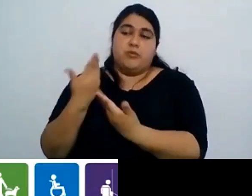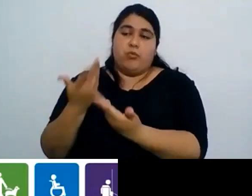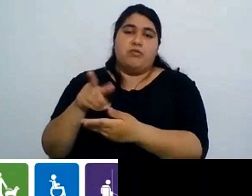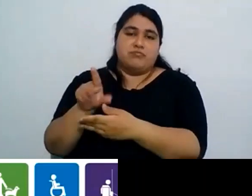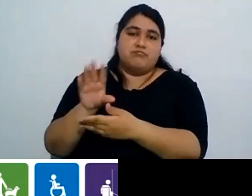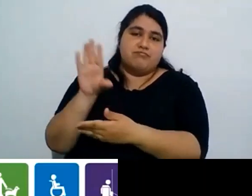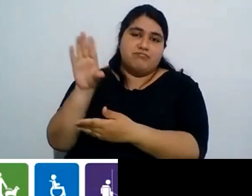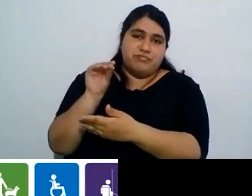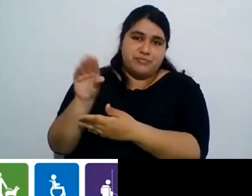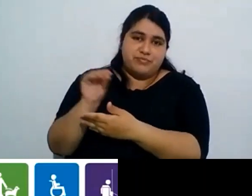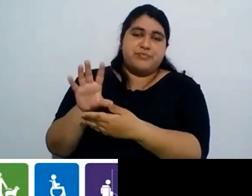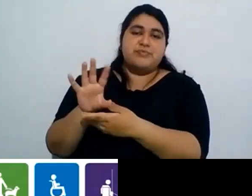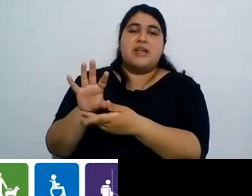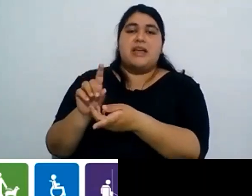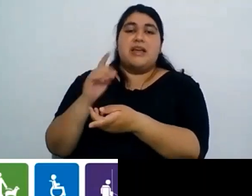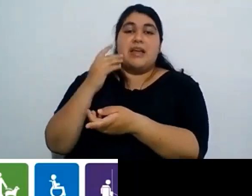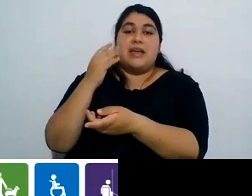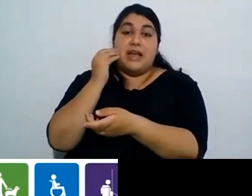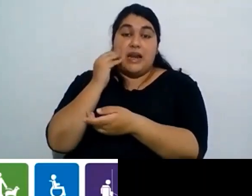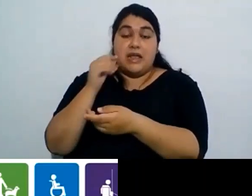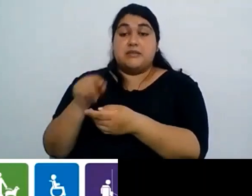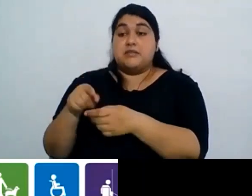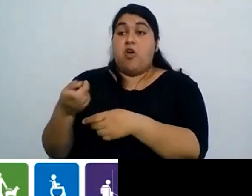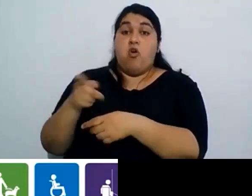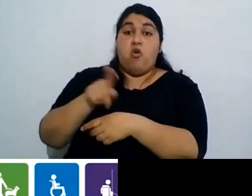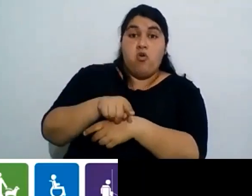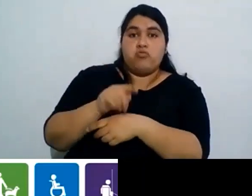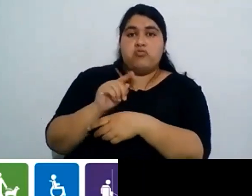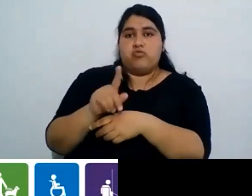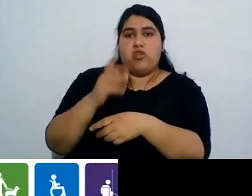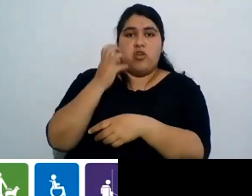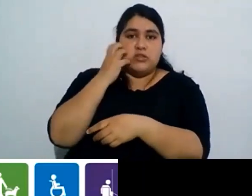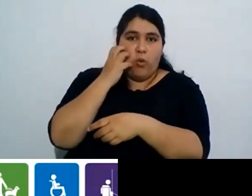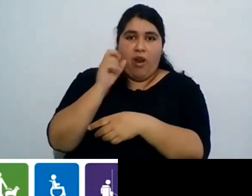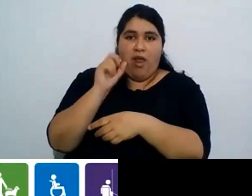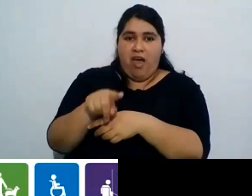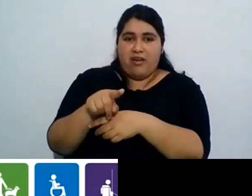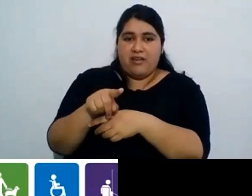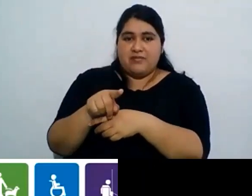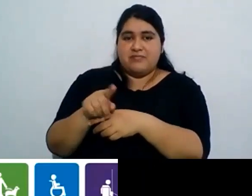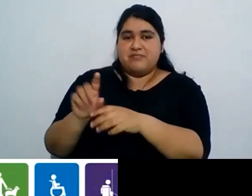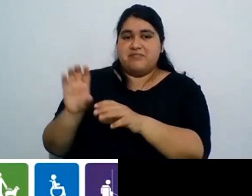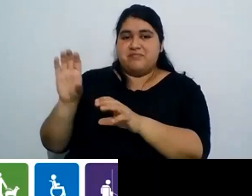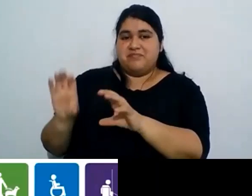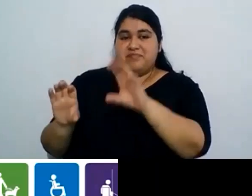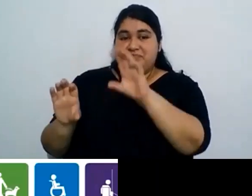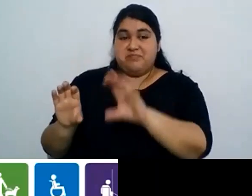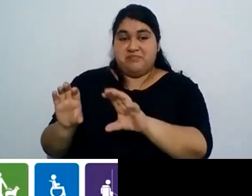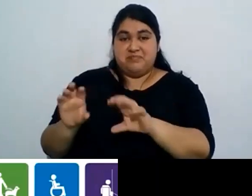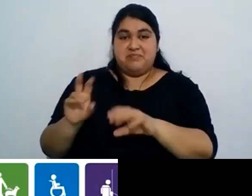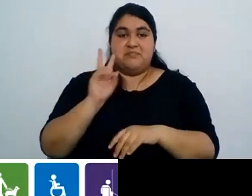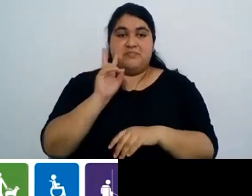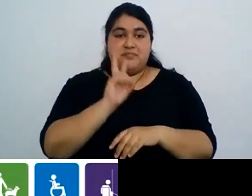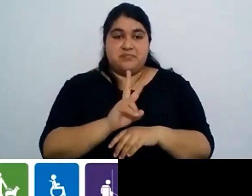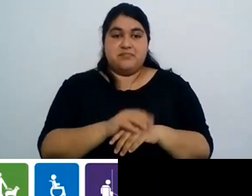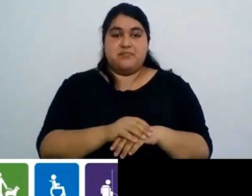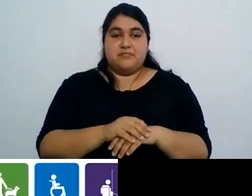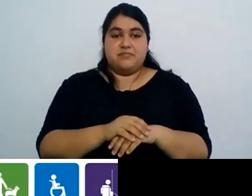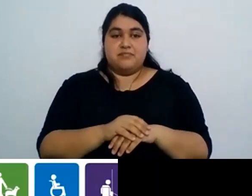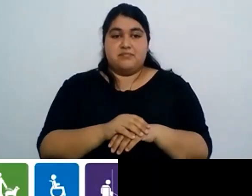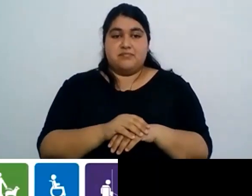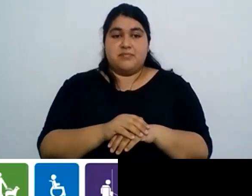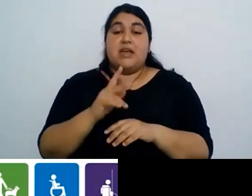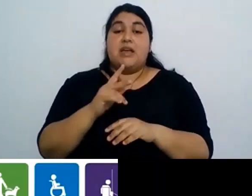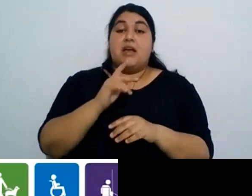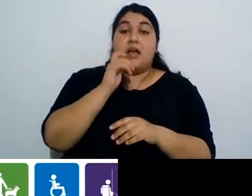Y con un segundo celular lo hemos puesto en la cámara con escáner del traductor de